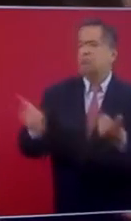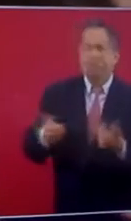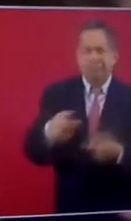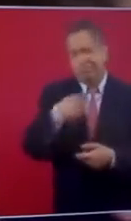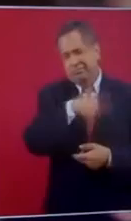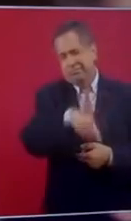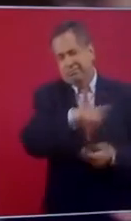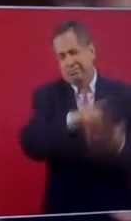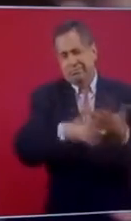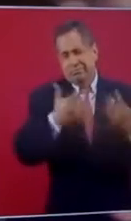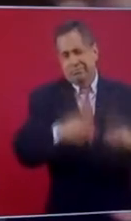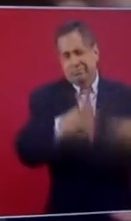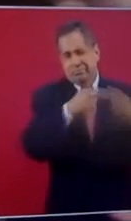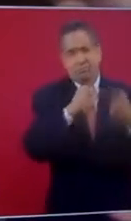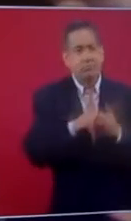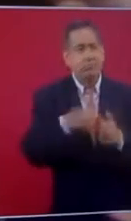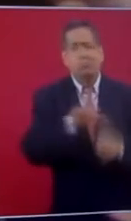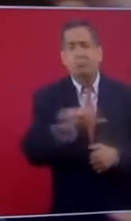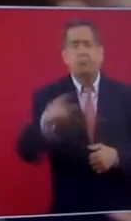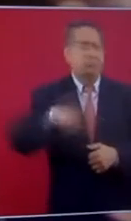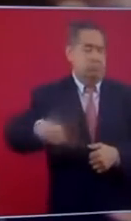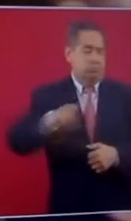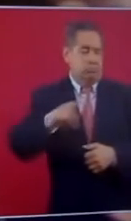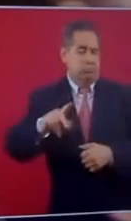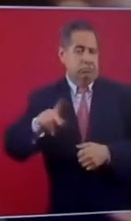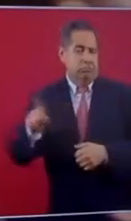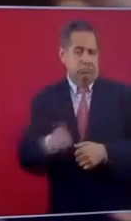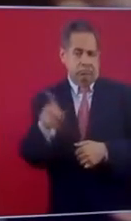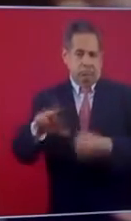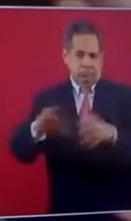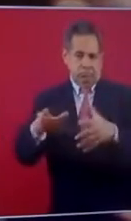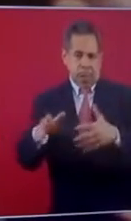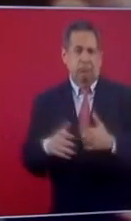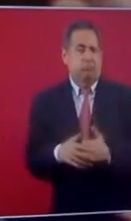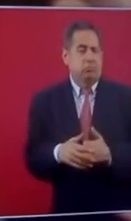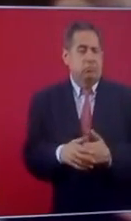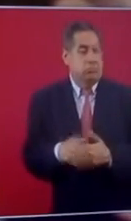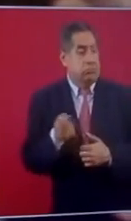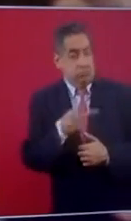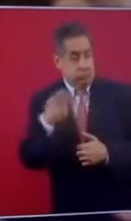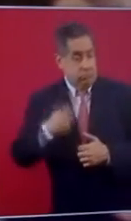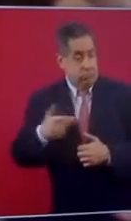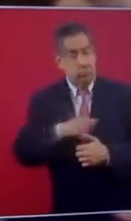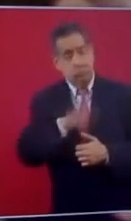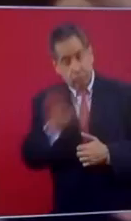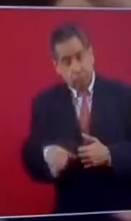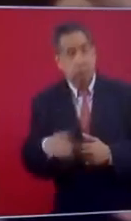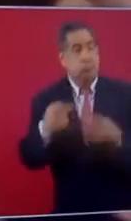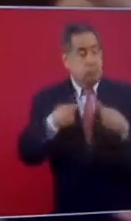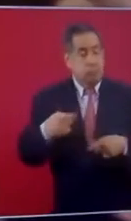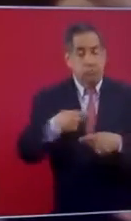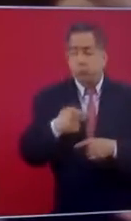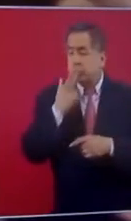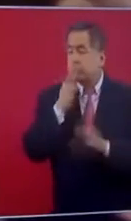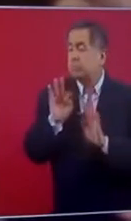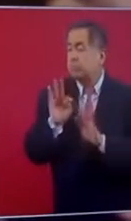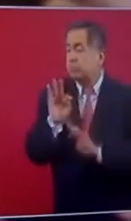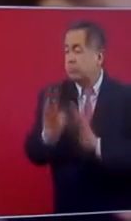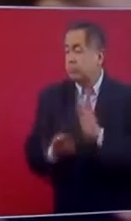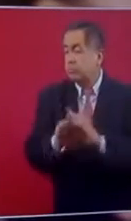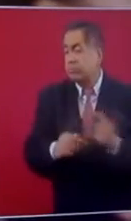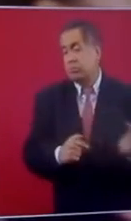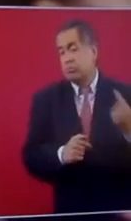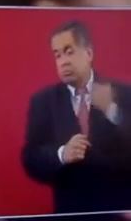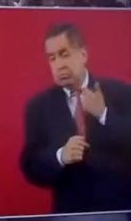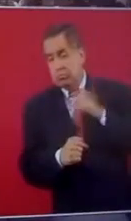registró la primera defunción por COVID-19. Tienen hasta un año a partir de la defunción del familiar para solicitar el